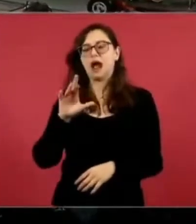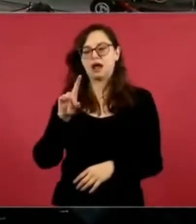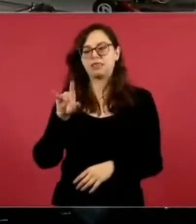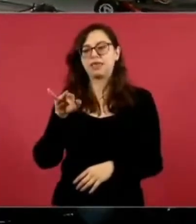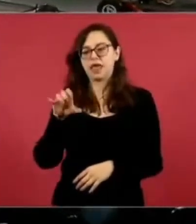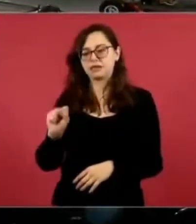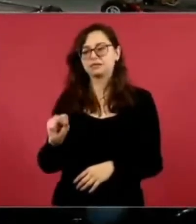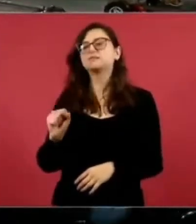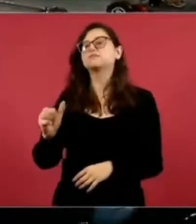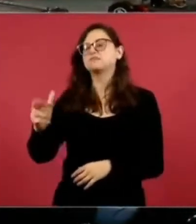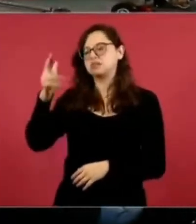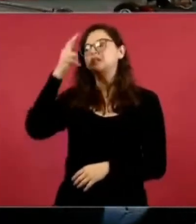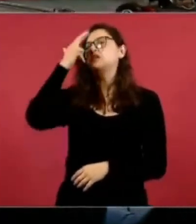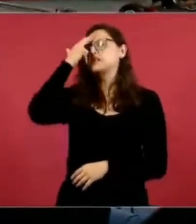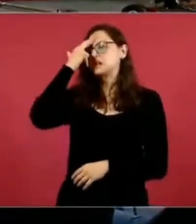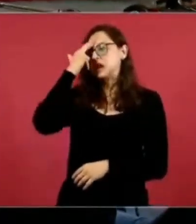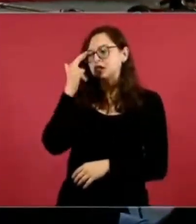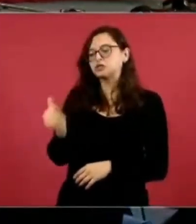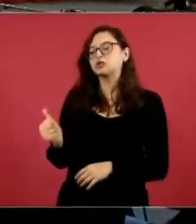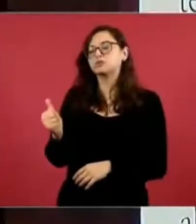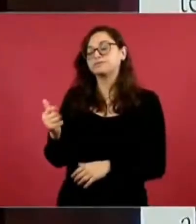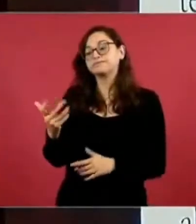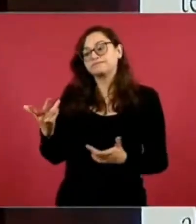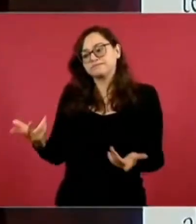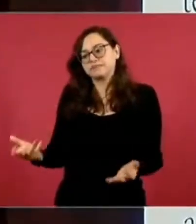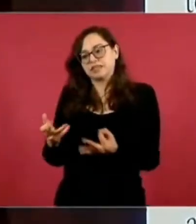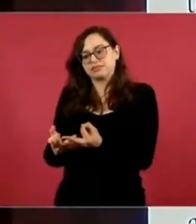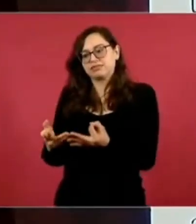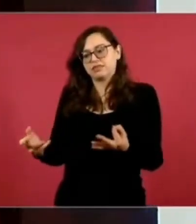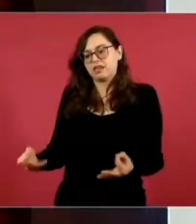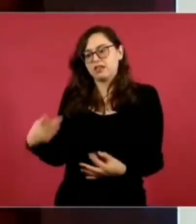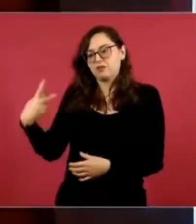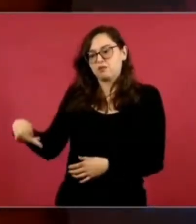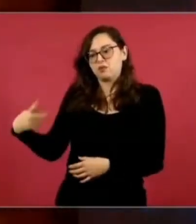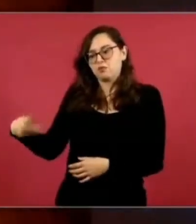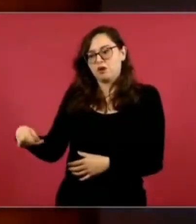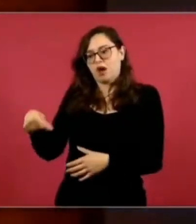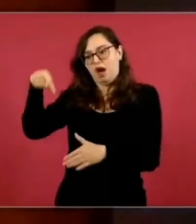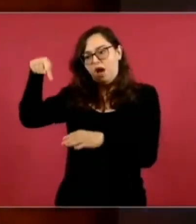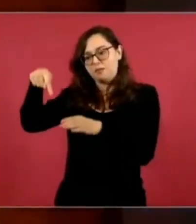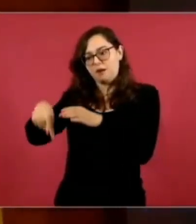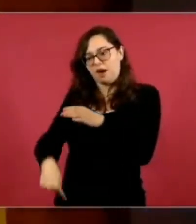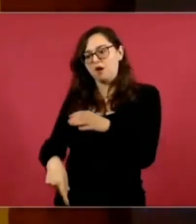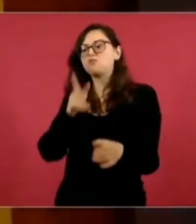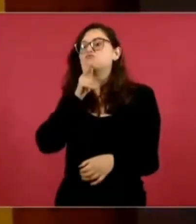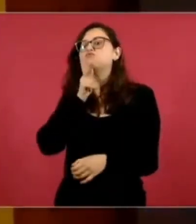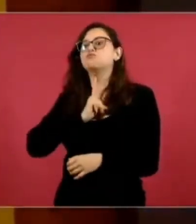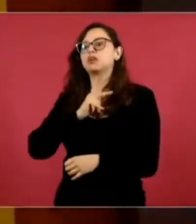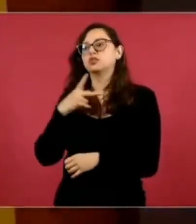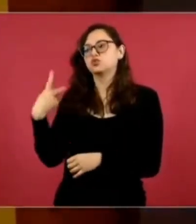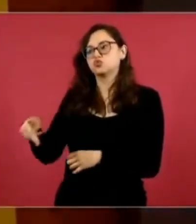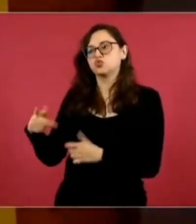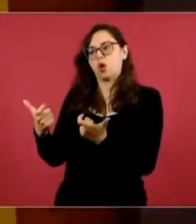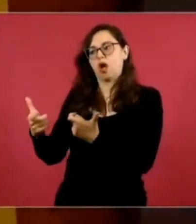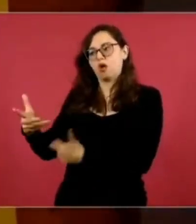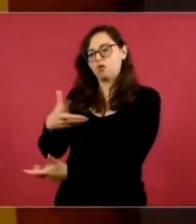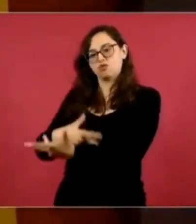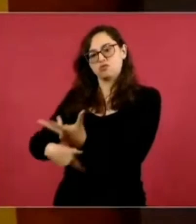al promover que la riqueza del subsuelo se convirtiera en parte de la economía